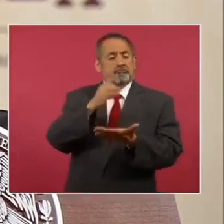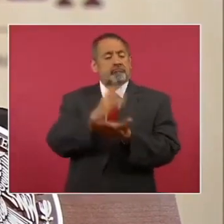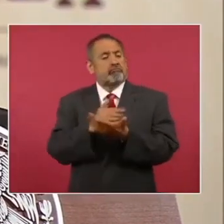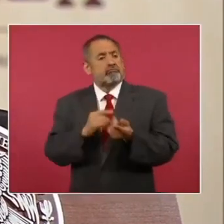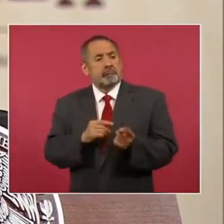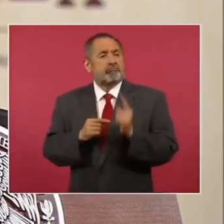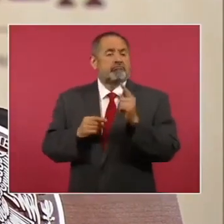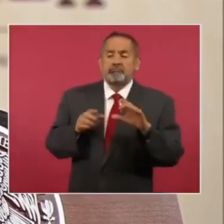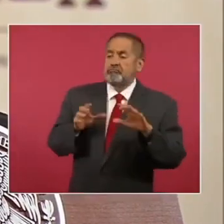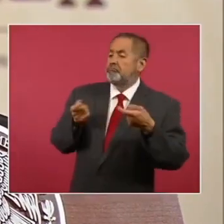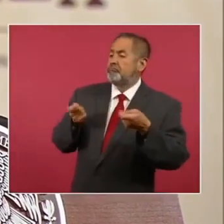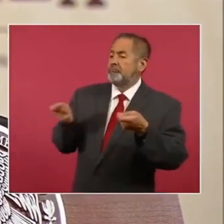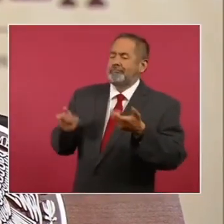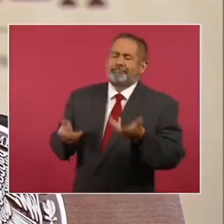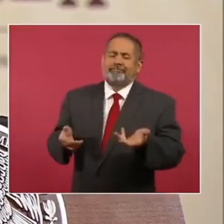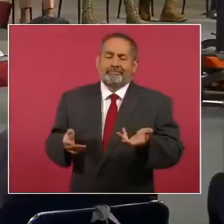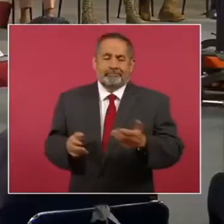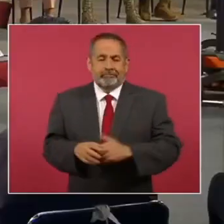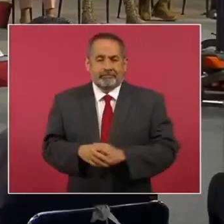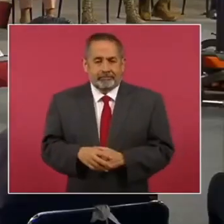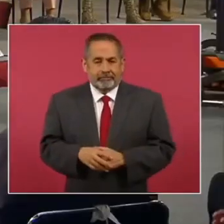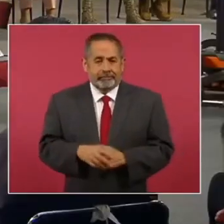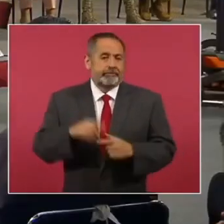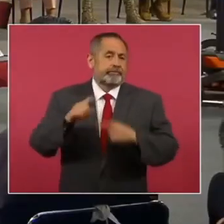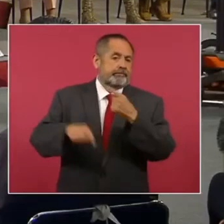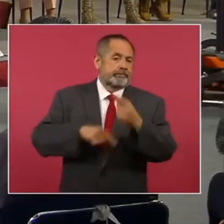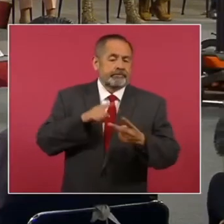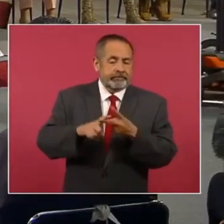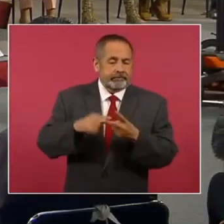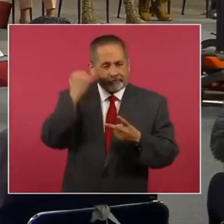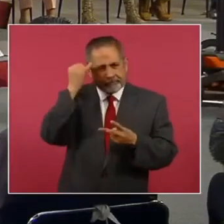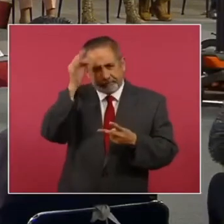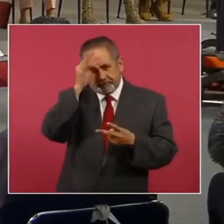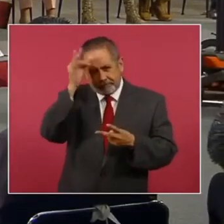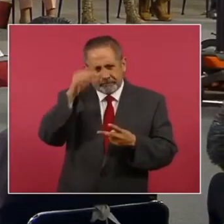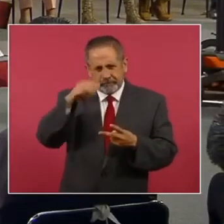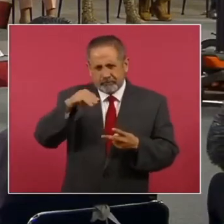Y luego viene la doctrina Monroe: